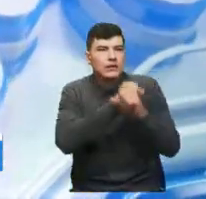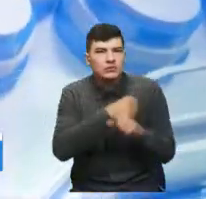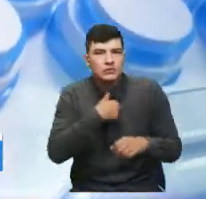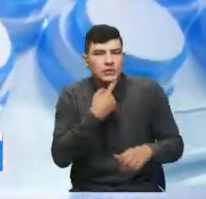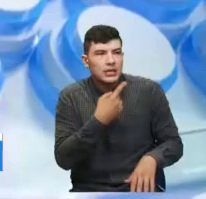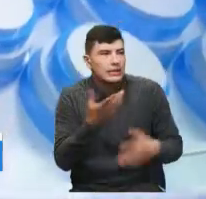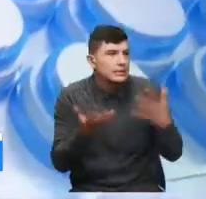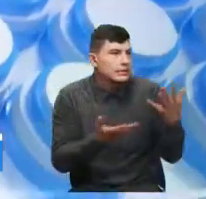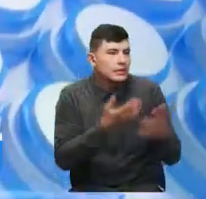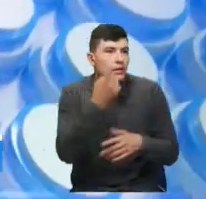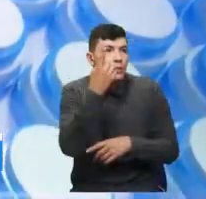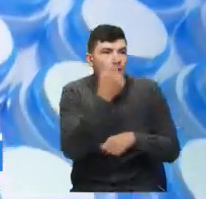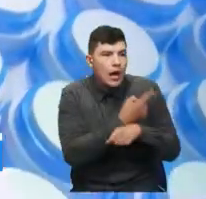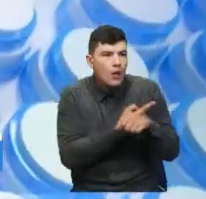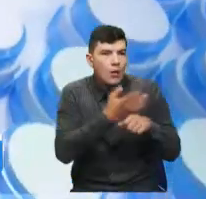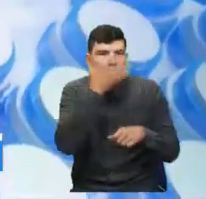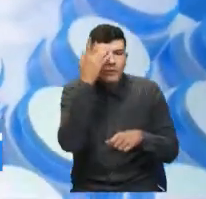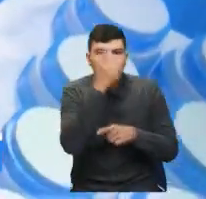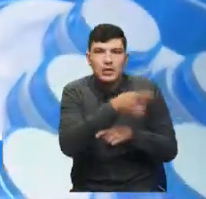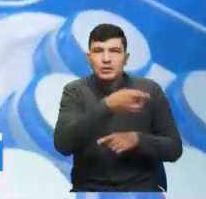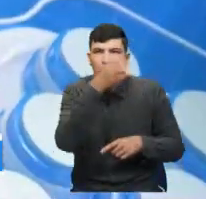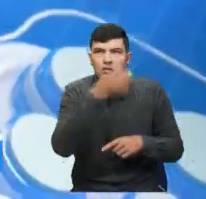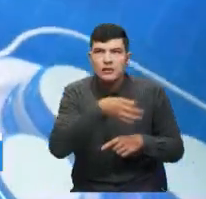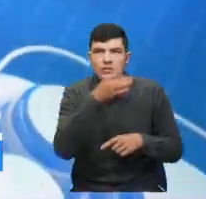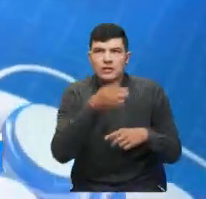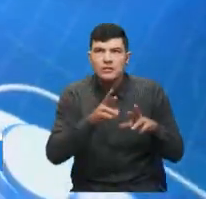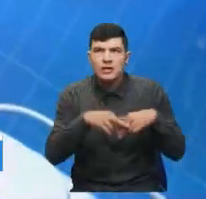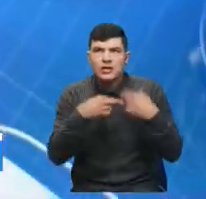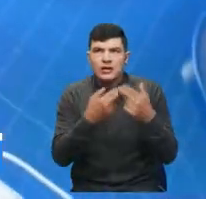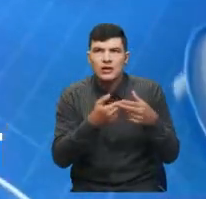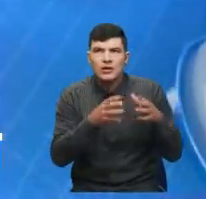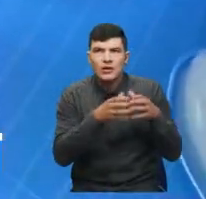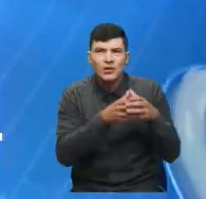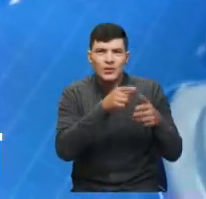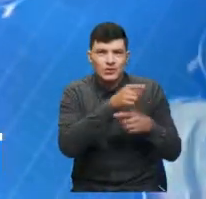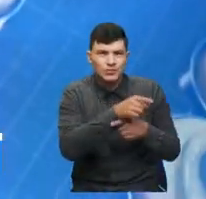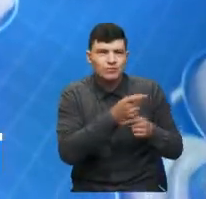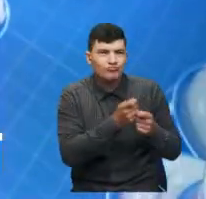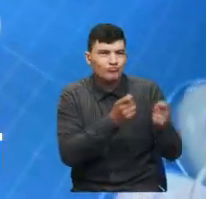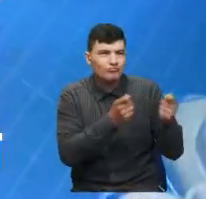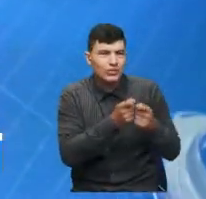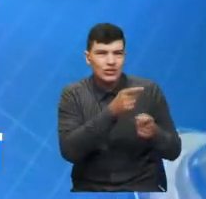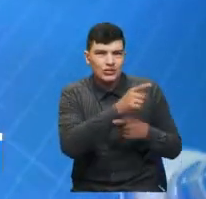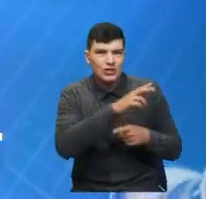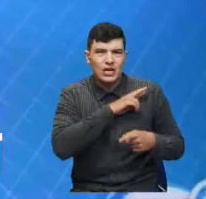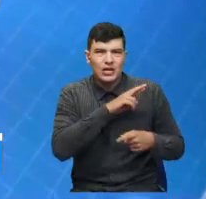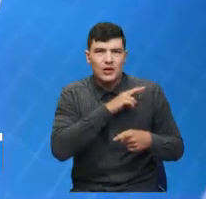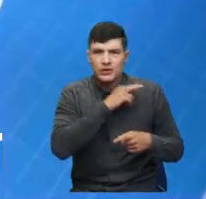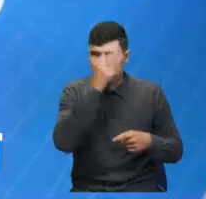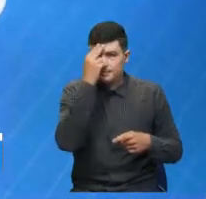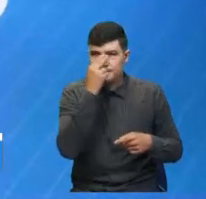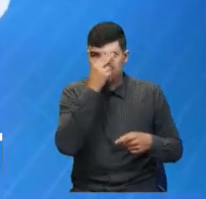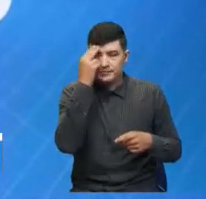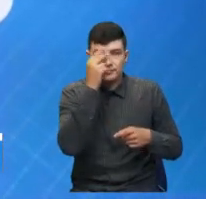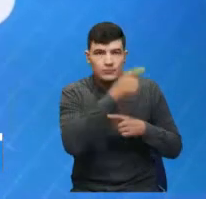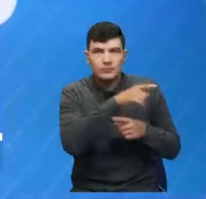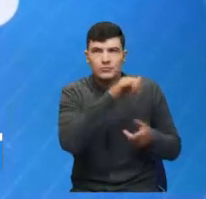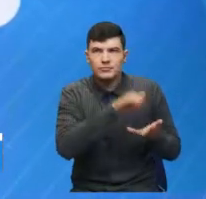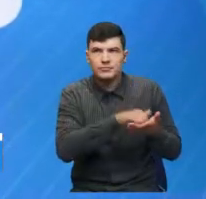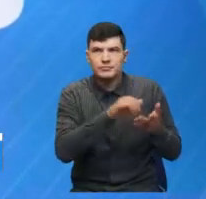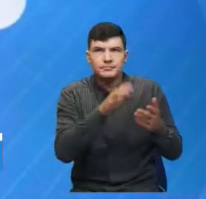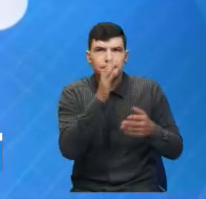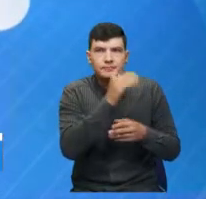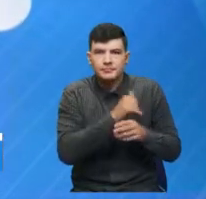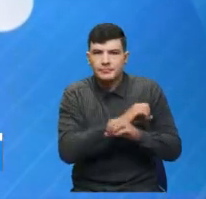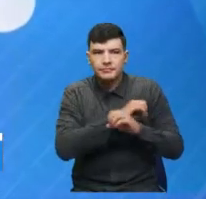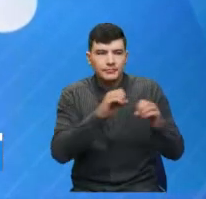bueno, vamos a esperar una hora más porque ella siempre se reúne con un grupito, eso es Maus, que es aquí una religión católica. Y para nada, o